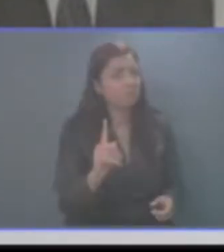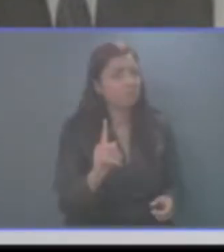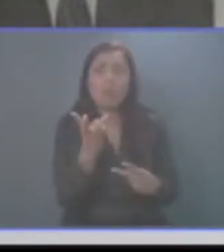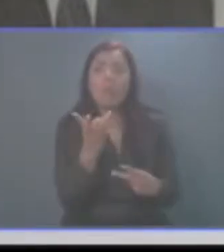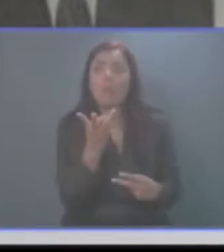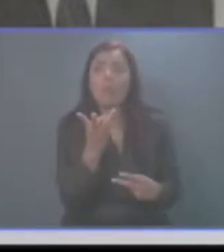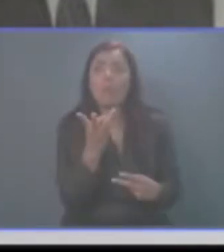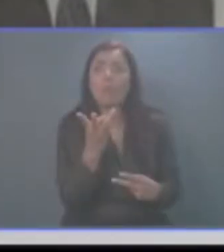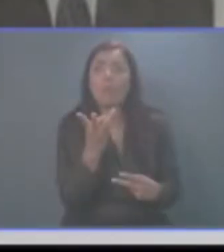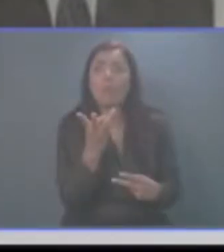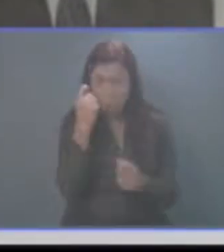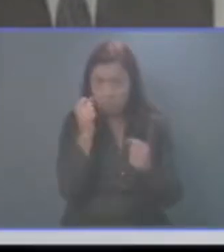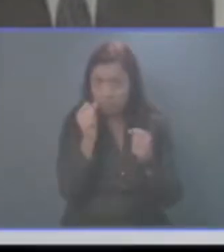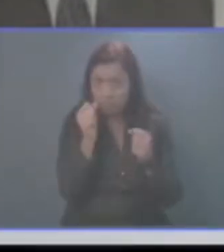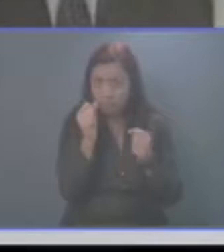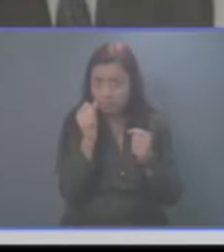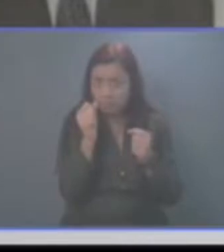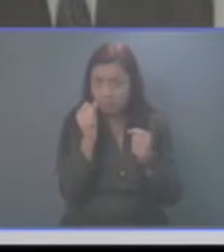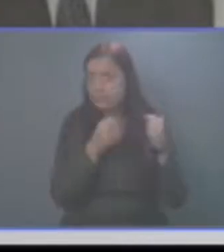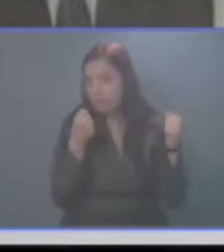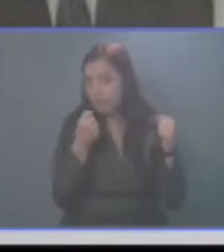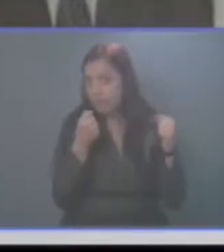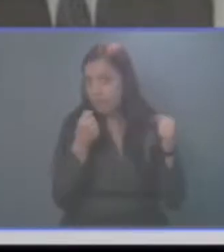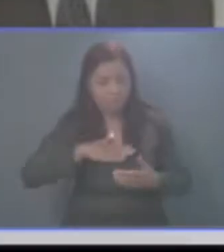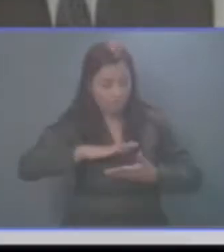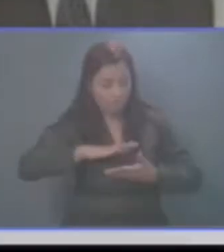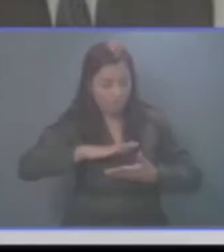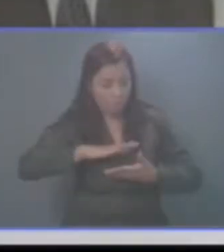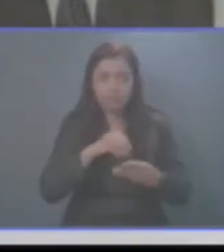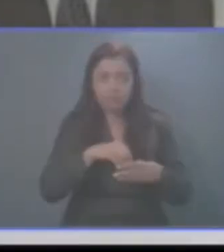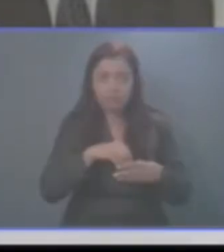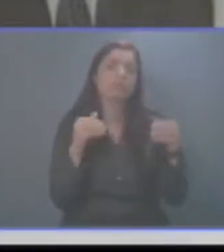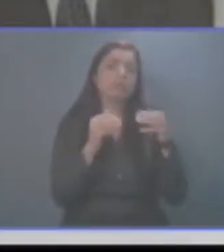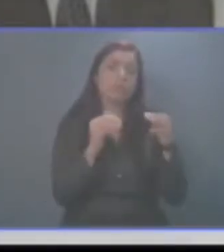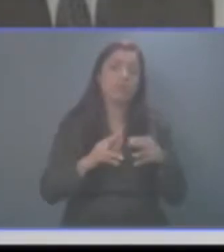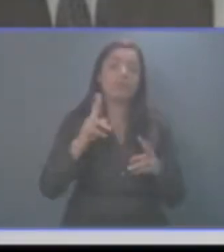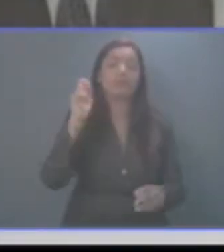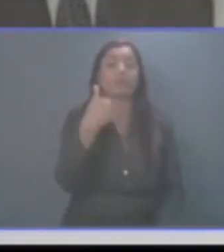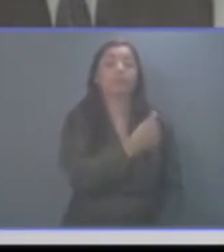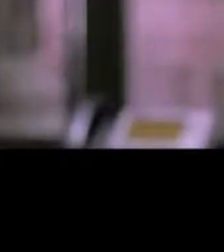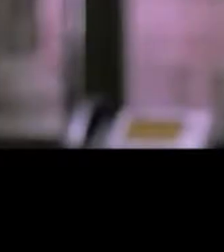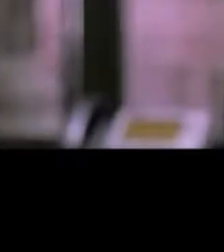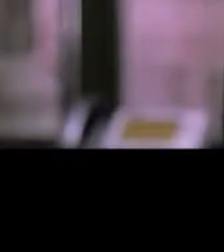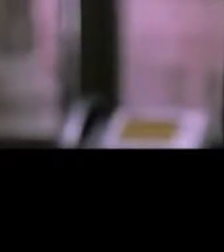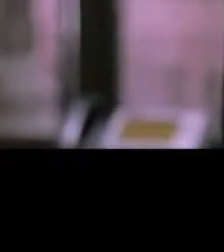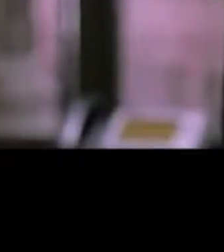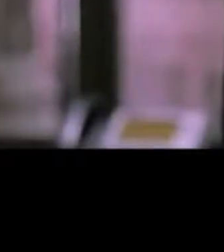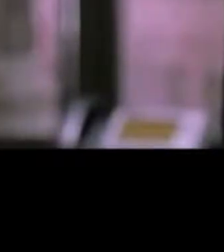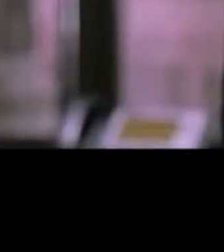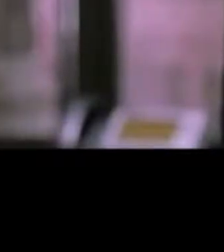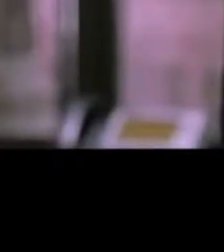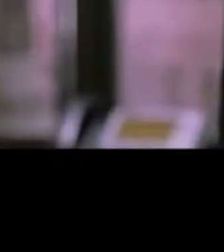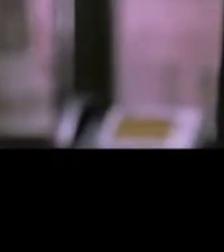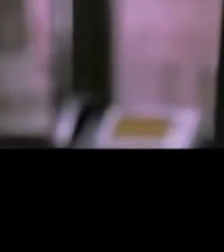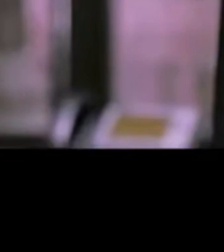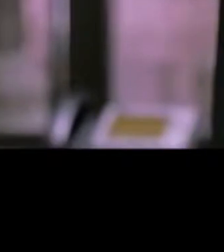se me adjudican y nunca manejé dinero en la campaña presidencial.